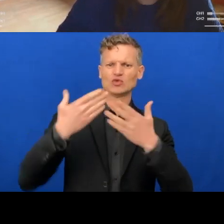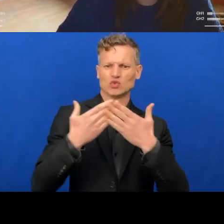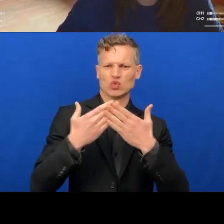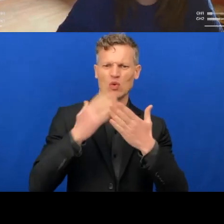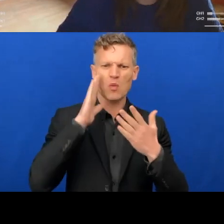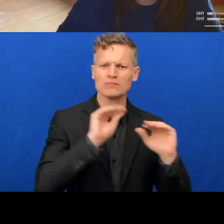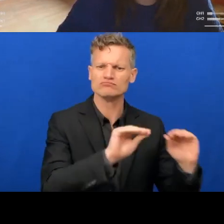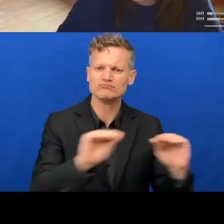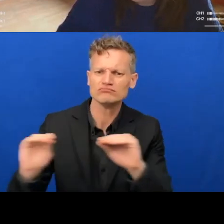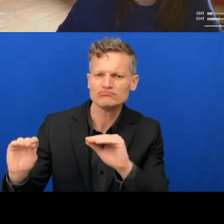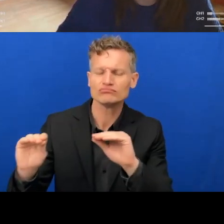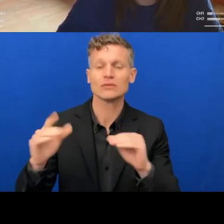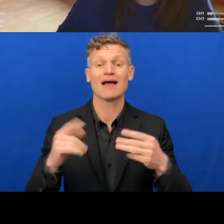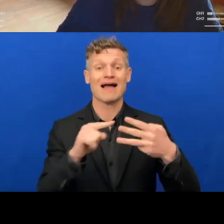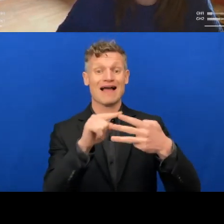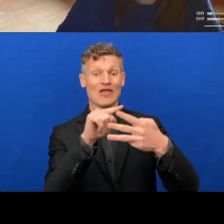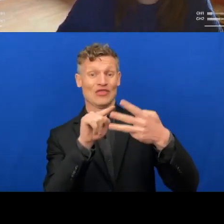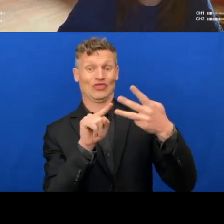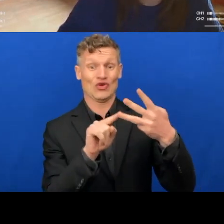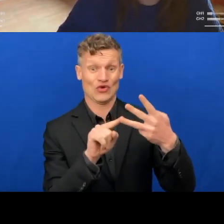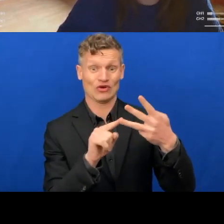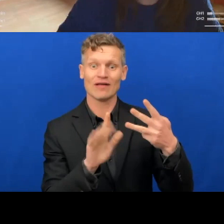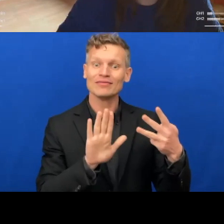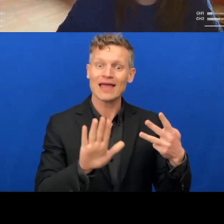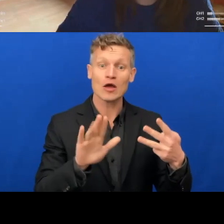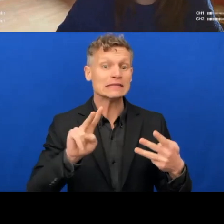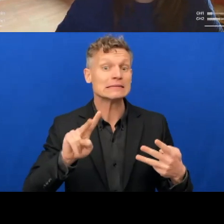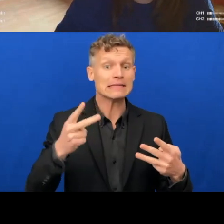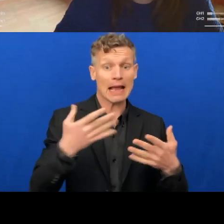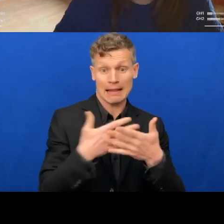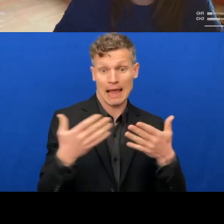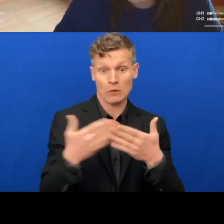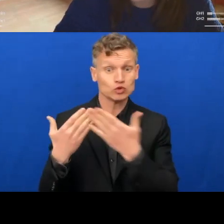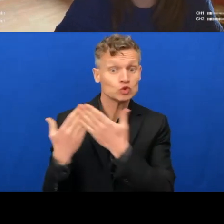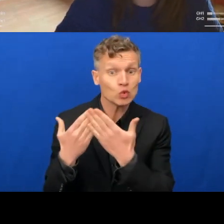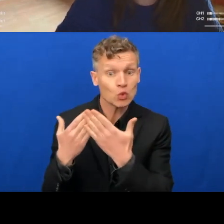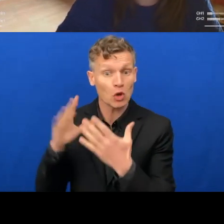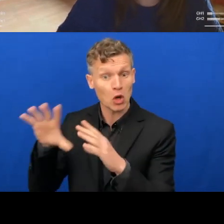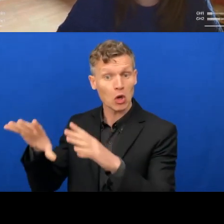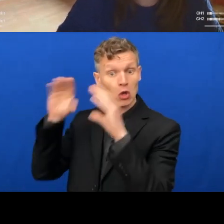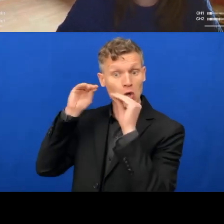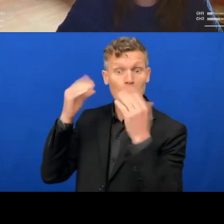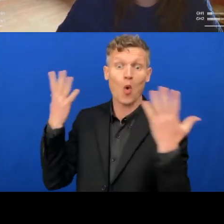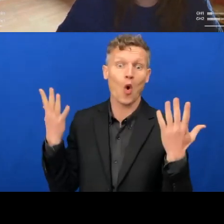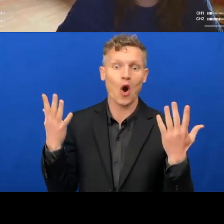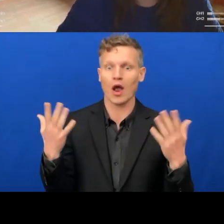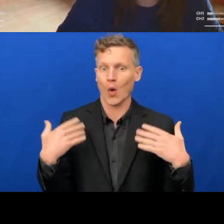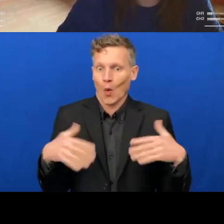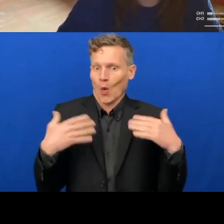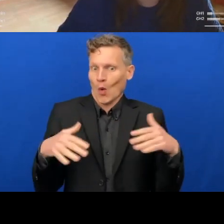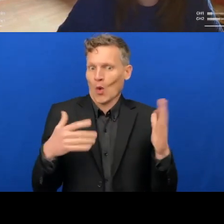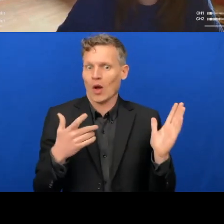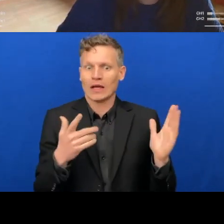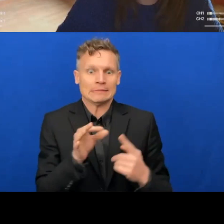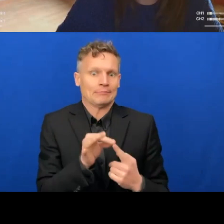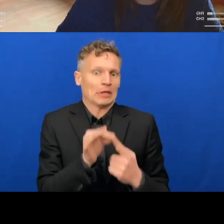se elige un tercer idioma que puede ser un segundo idioma escolar o francés, inglés o alemán, o lo que se llaman